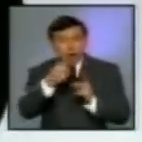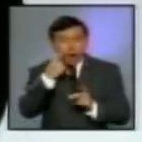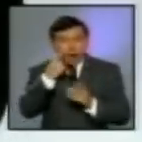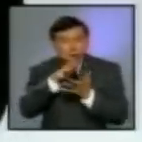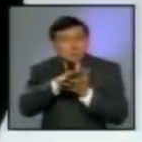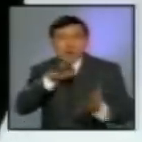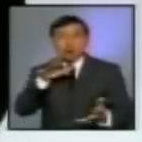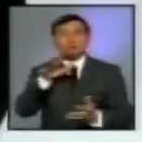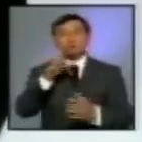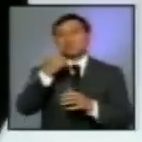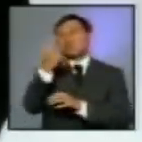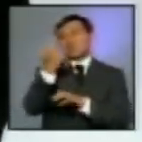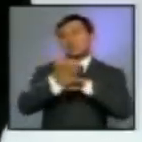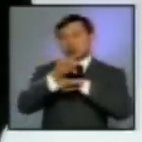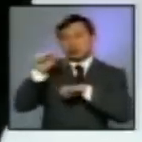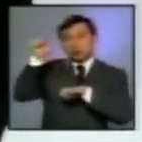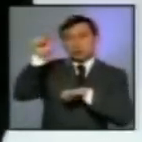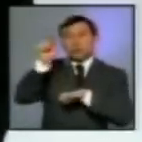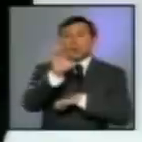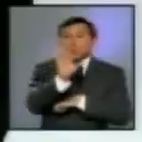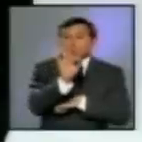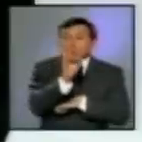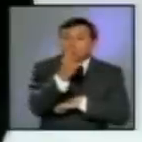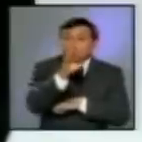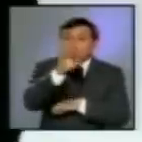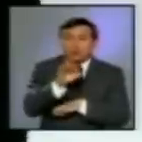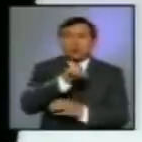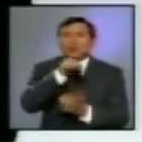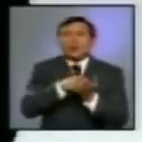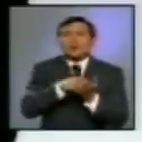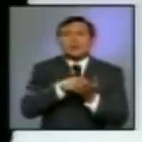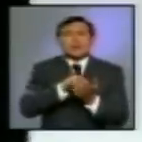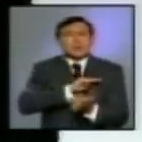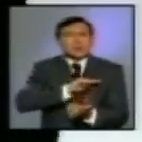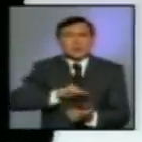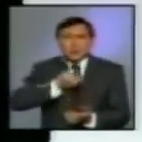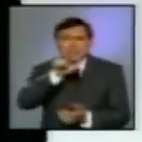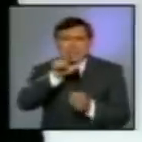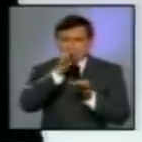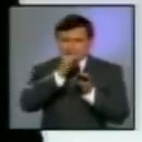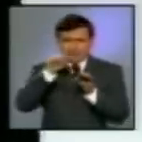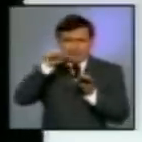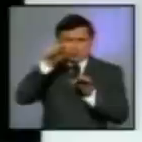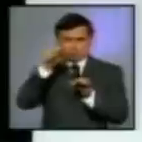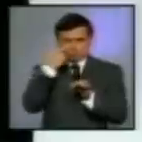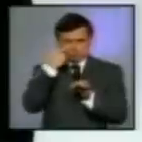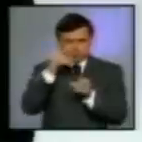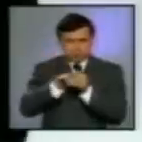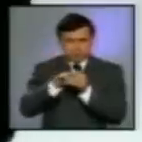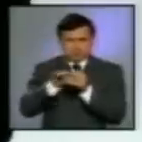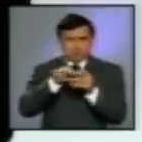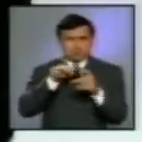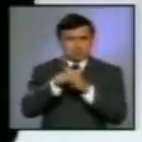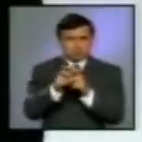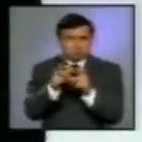el 44% se dan solo en 17 municipios. Es una altísima concentración. Es fundamental darle